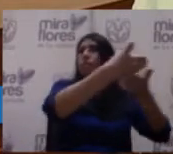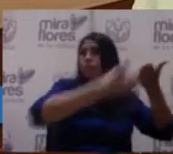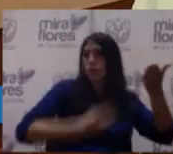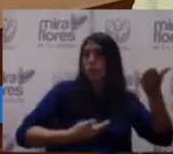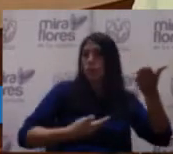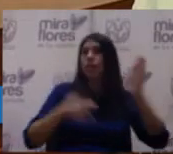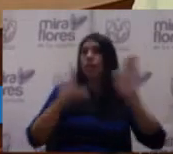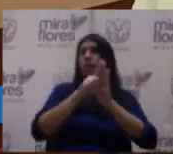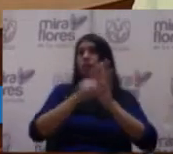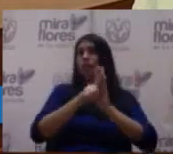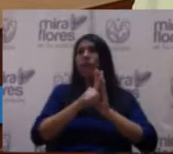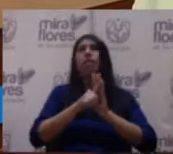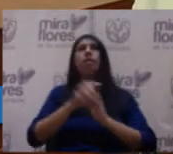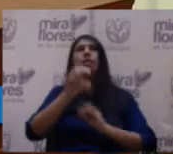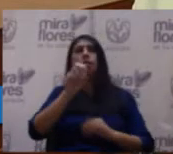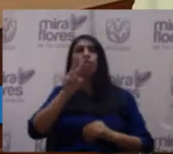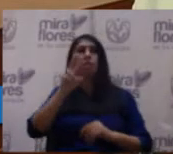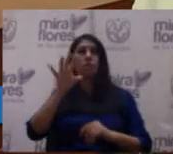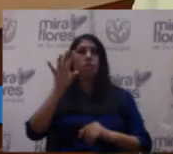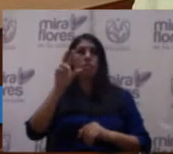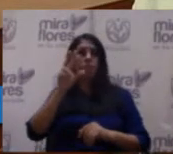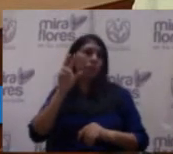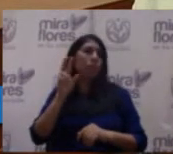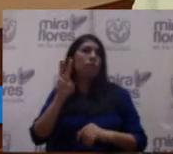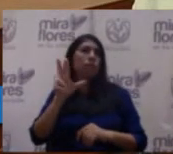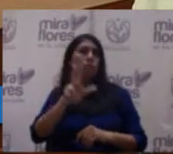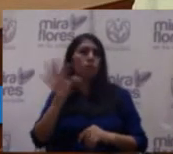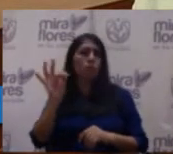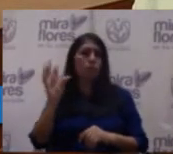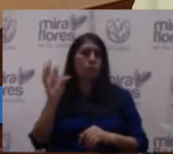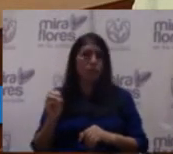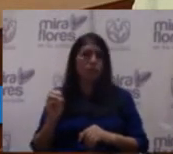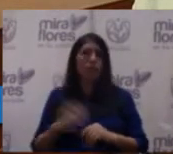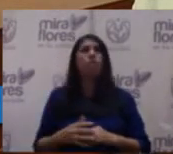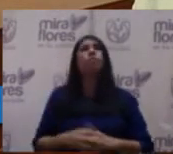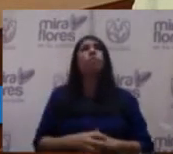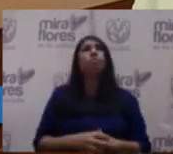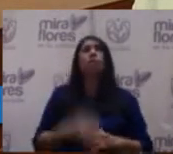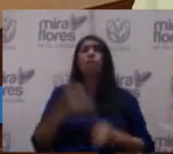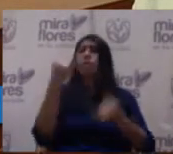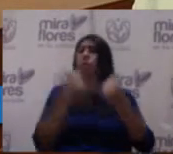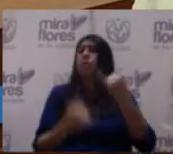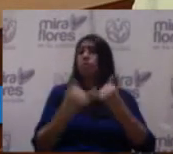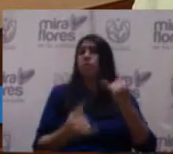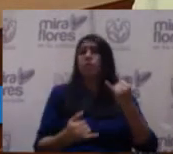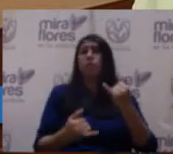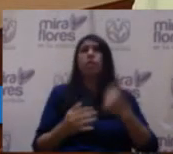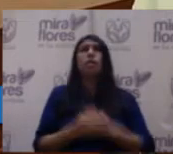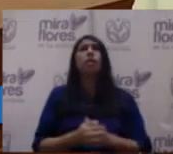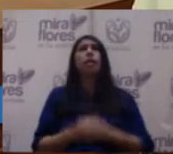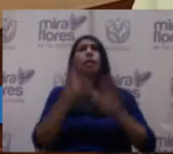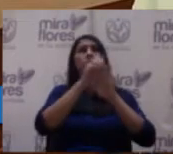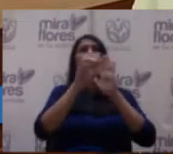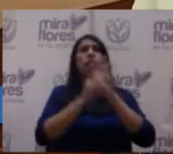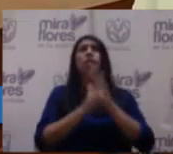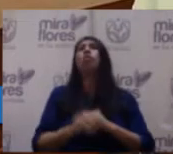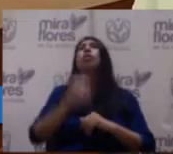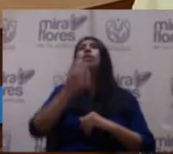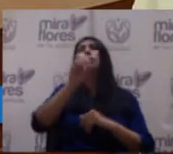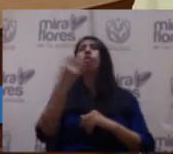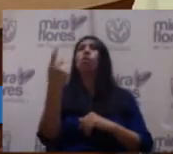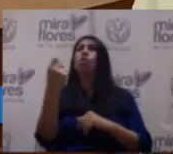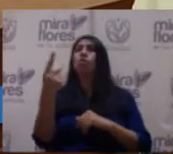Ley 29090, Ley de Regulación de Habilitaciones Urbanas y Edificaciones. Y finalmente tenemos el Decreto Supremo